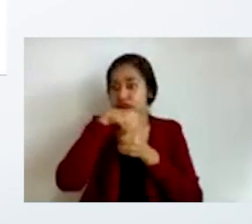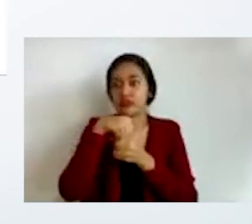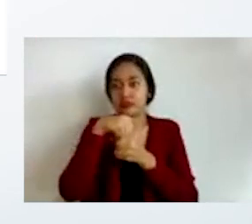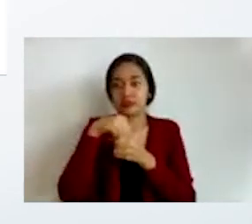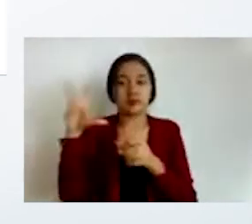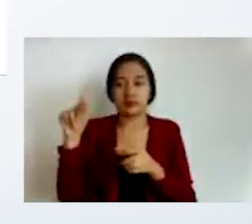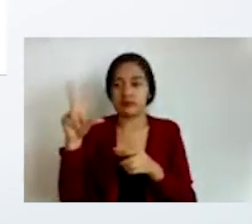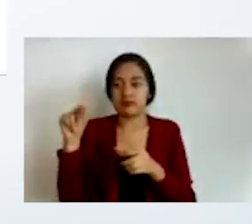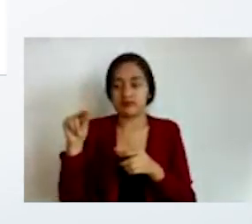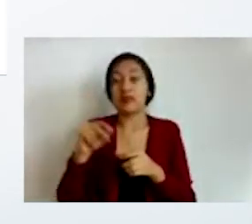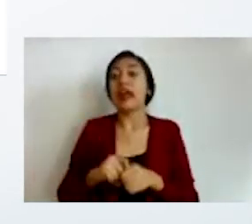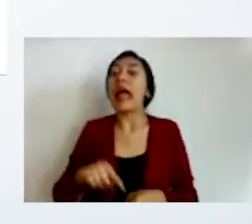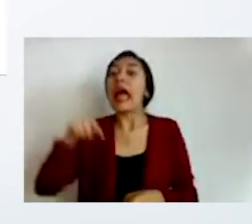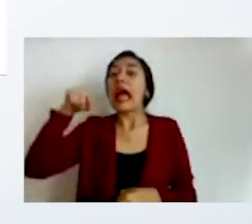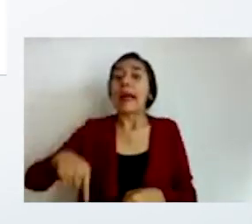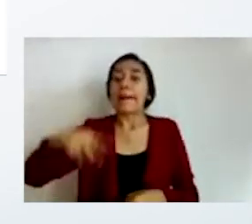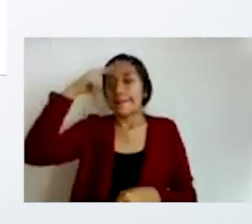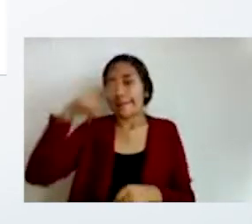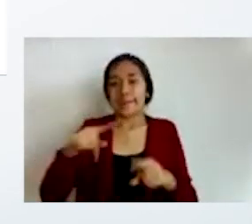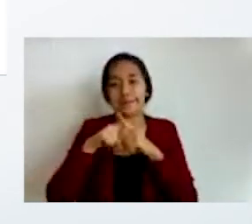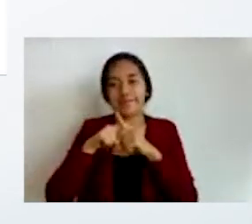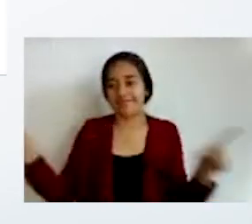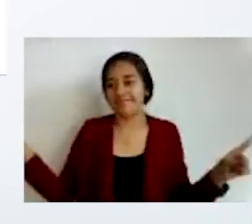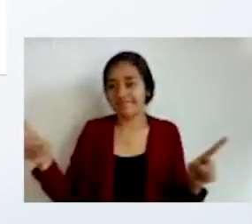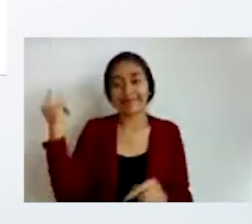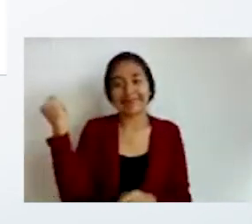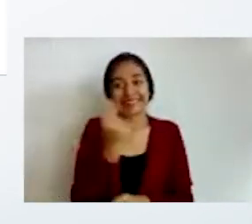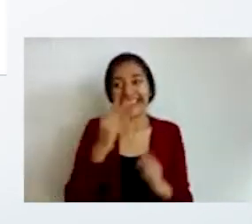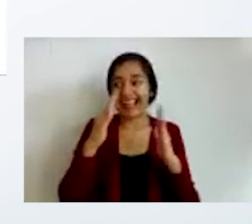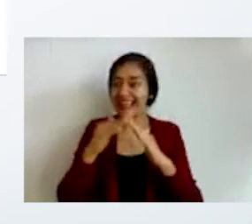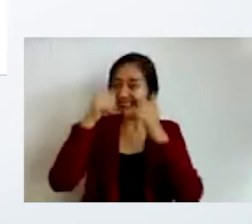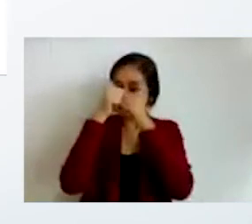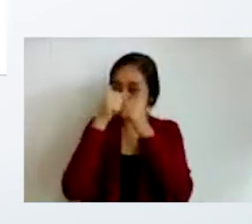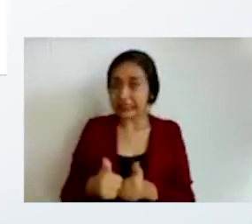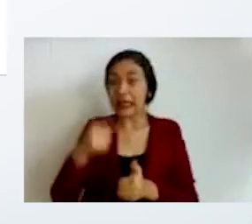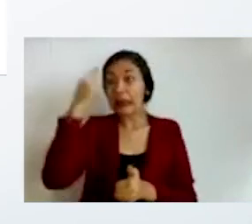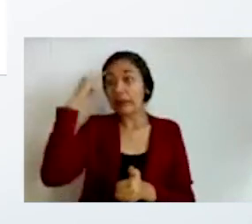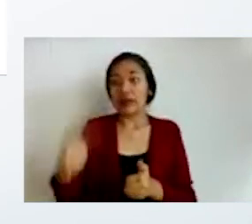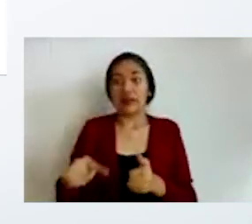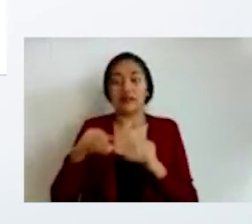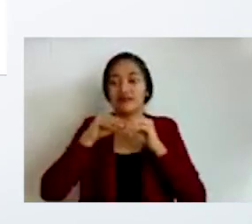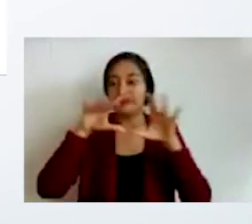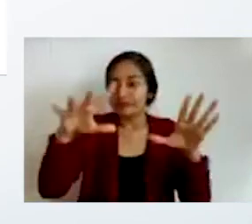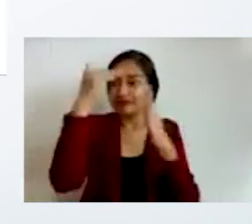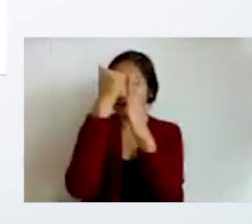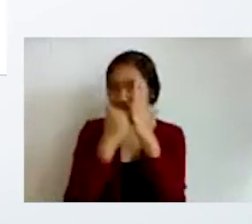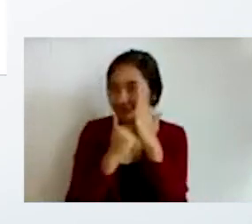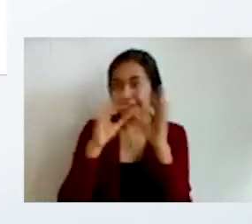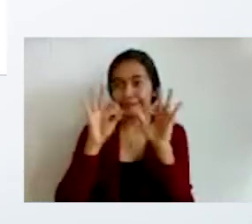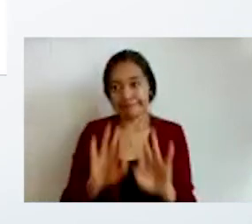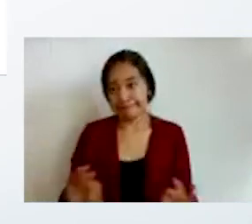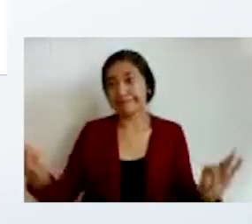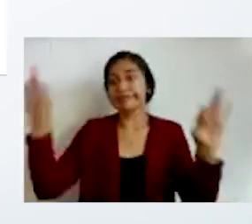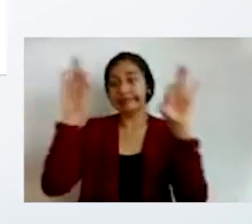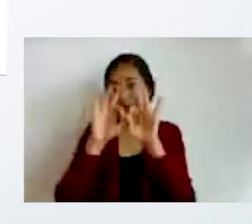persistir el encierro para tratar de limitar en lo posible la diseminación de la infección. Ahora miren,